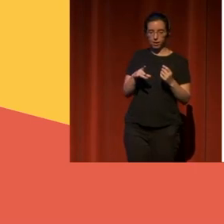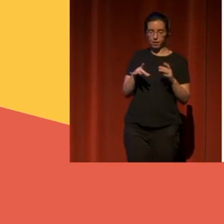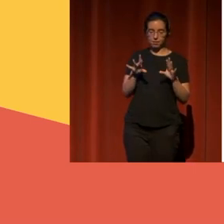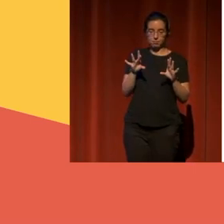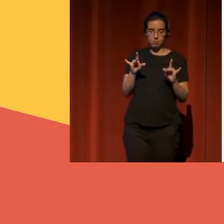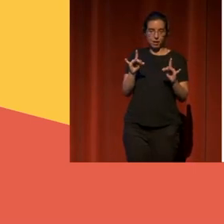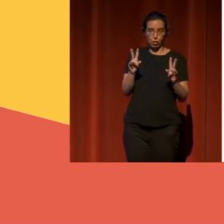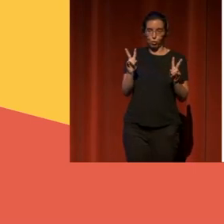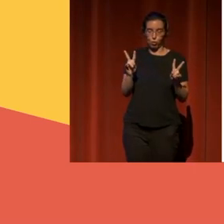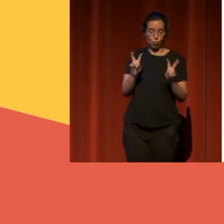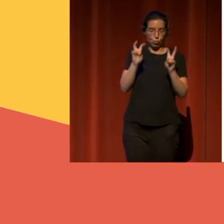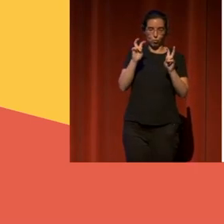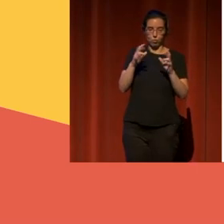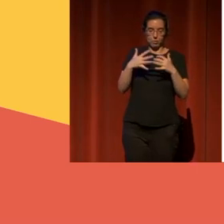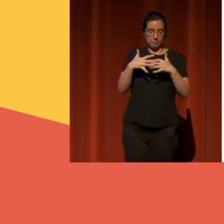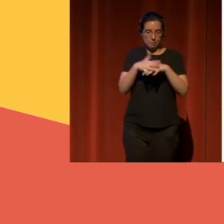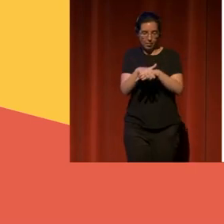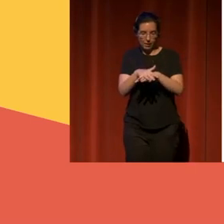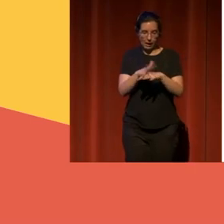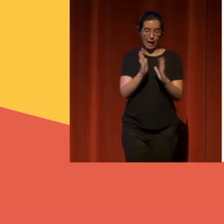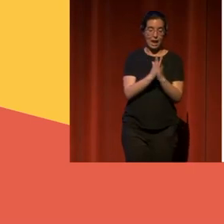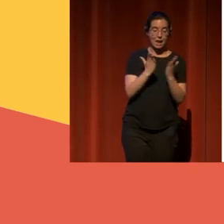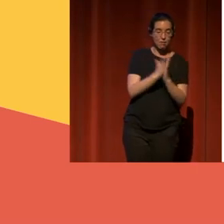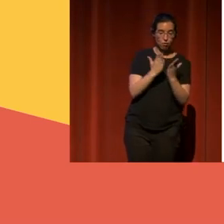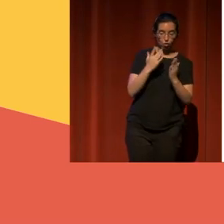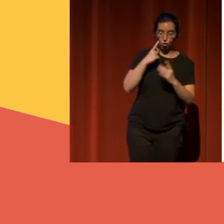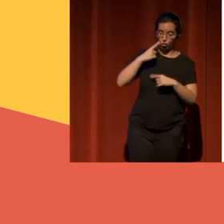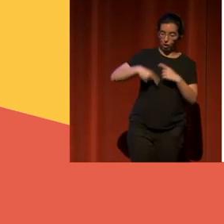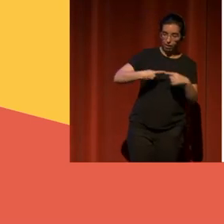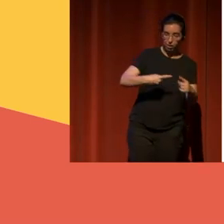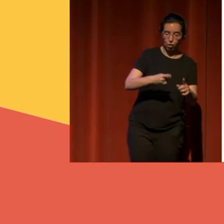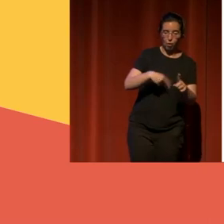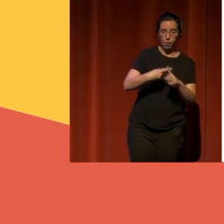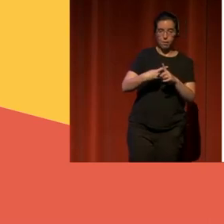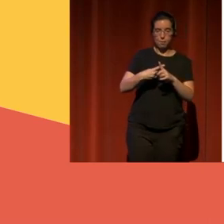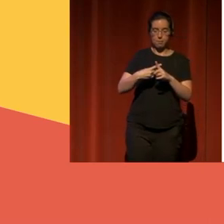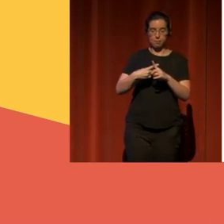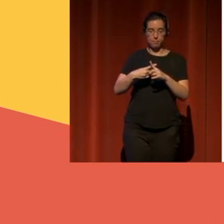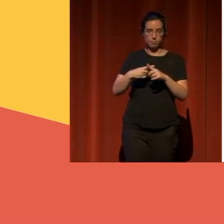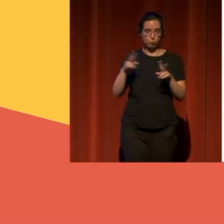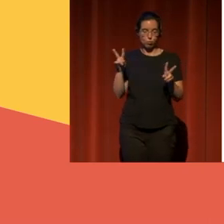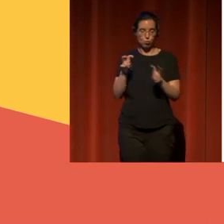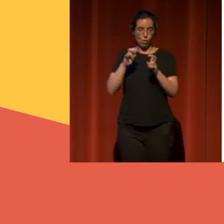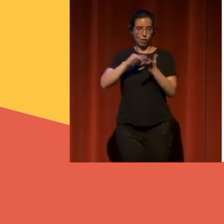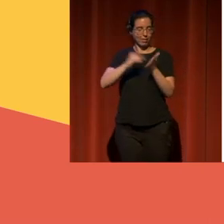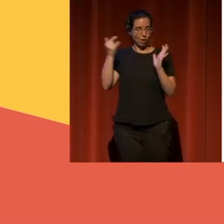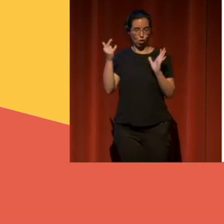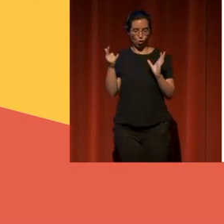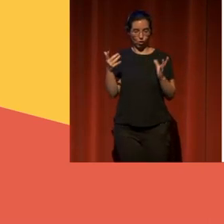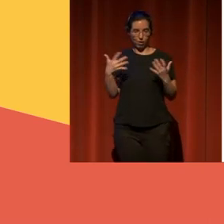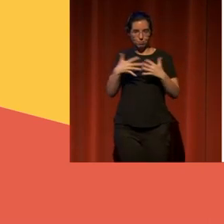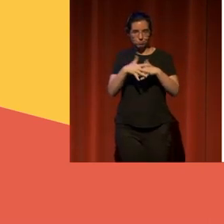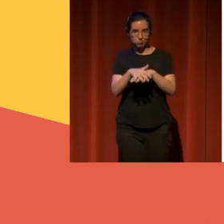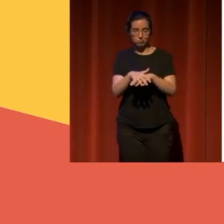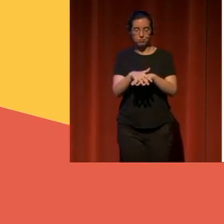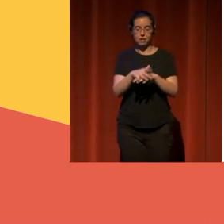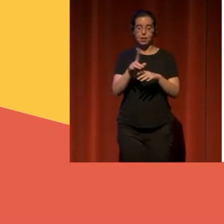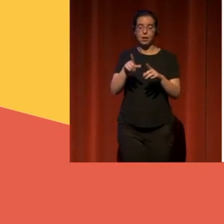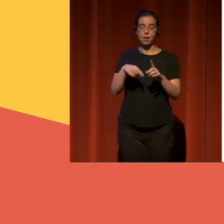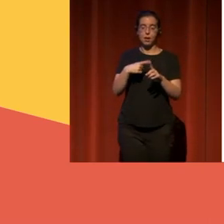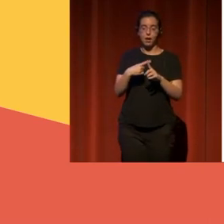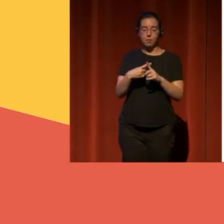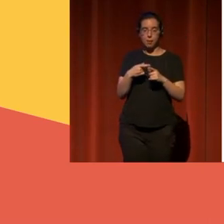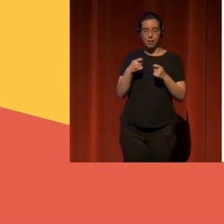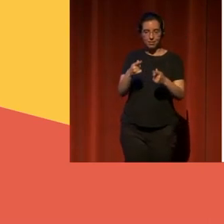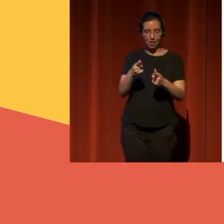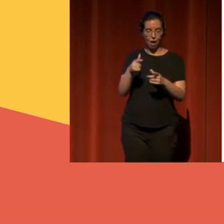híbrido que mantiene las ventajas materiales del libro y puede hacer vencer algunos frenos ante las nuevas tecnologías, pero al mismo tiempo aportando ese